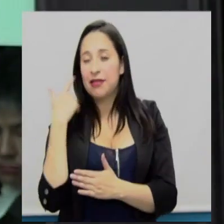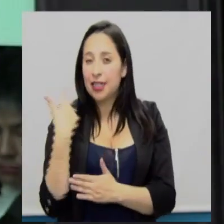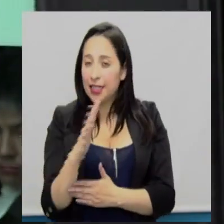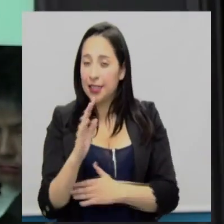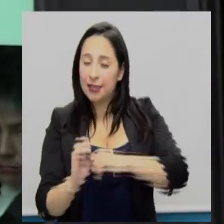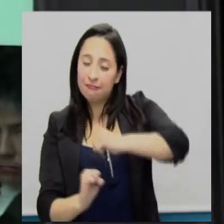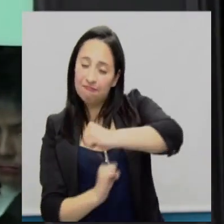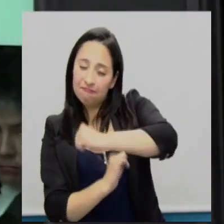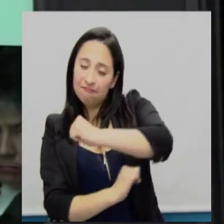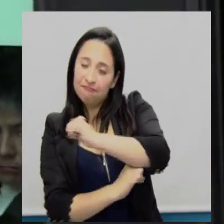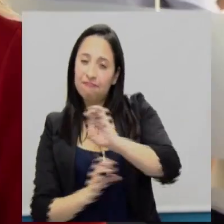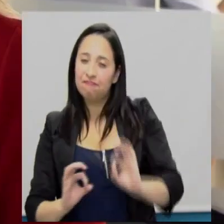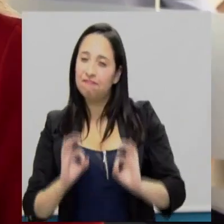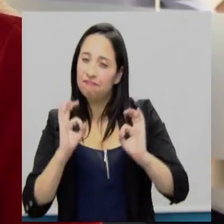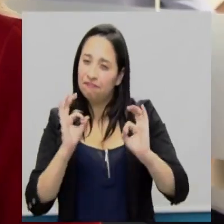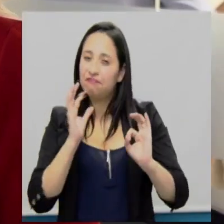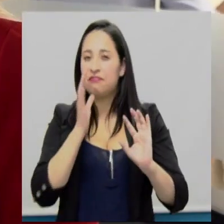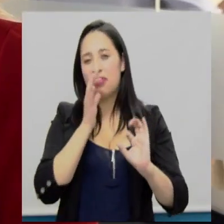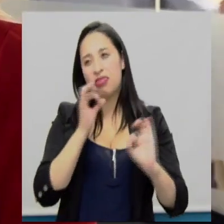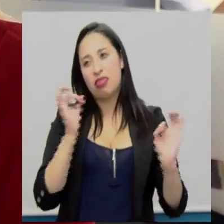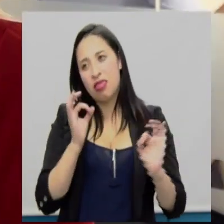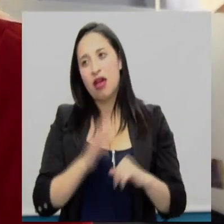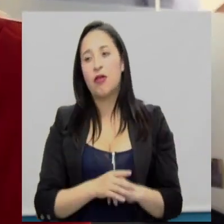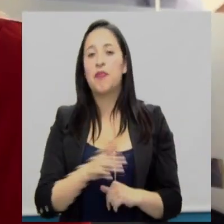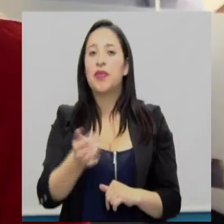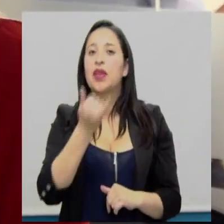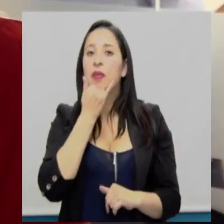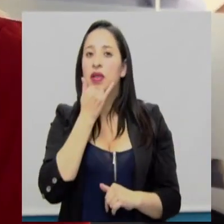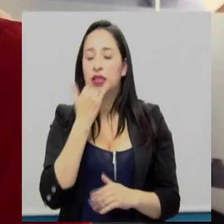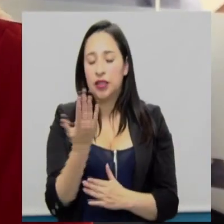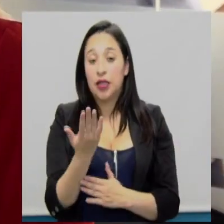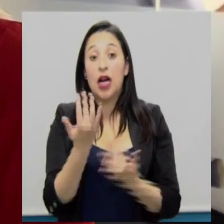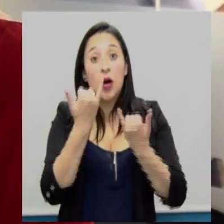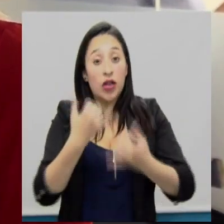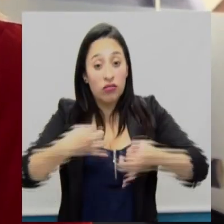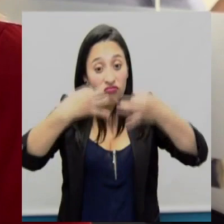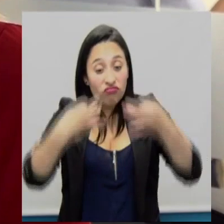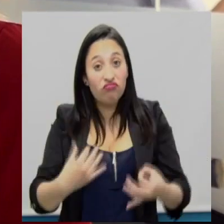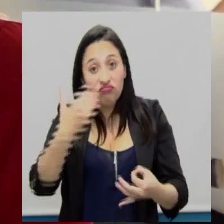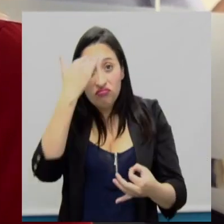tendría irregularidades. Las presuntas irregularidades o posibles irregularidades serán